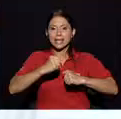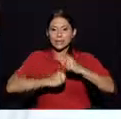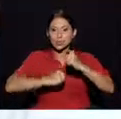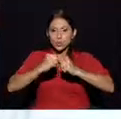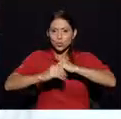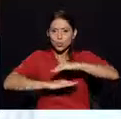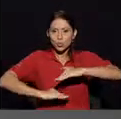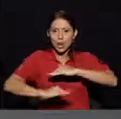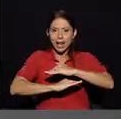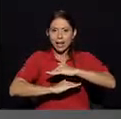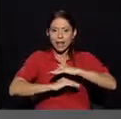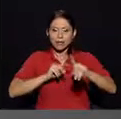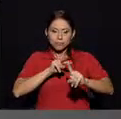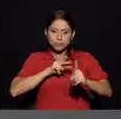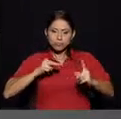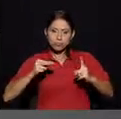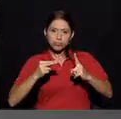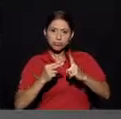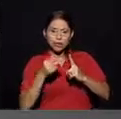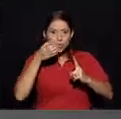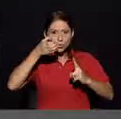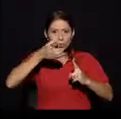haciendo muchísimo daño.